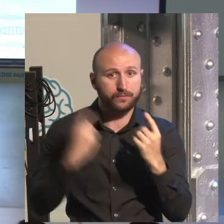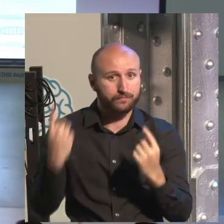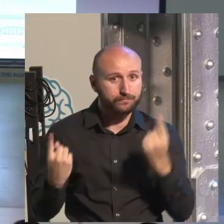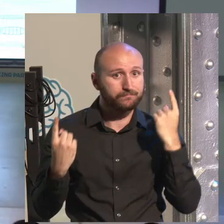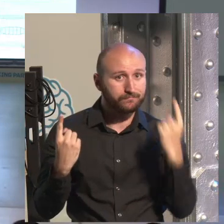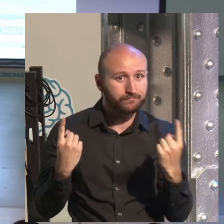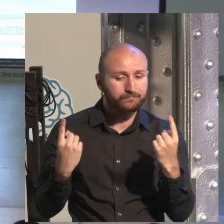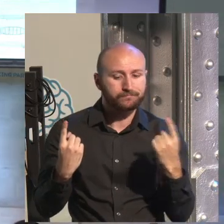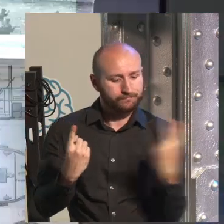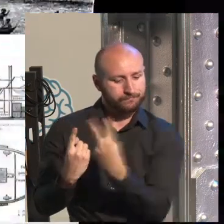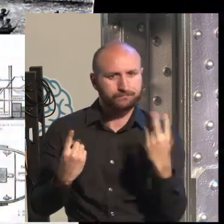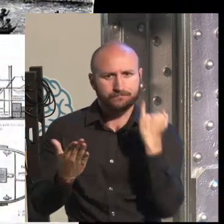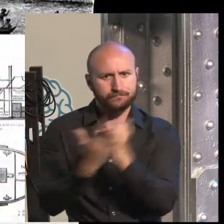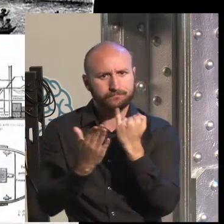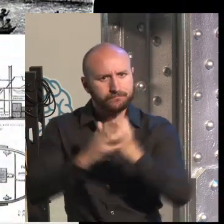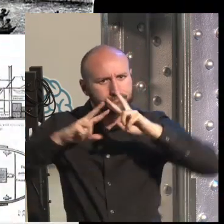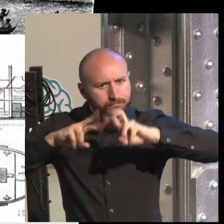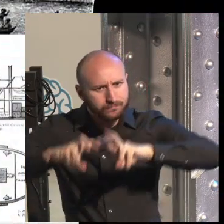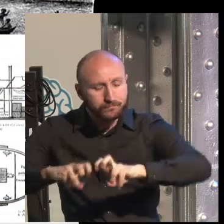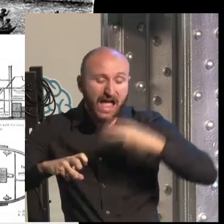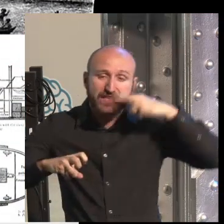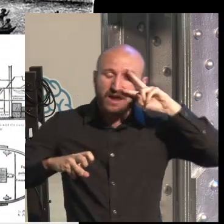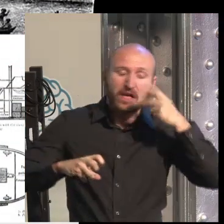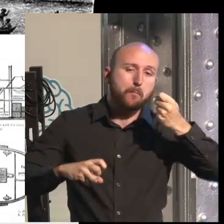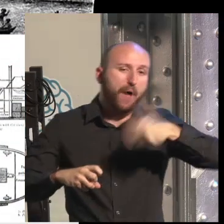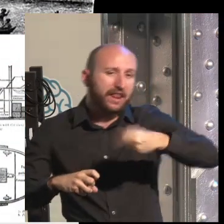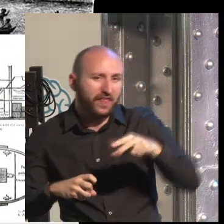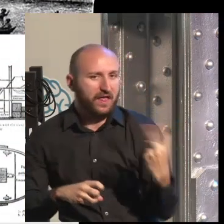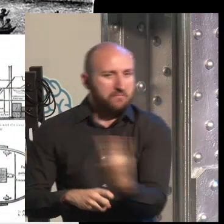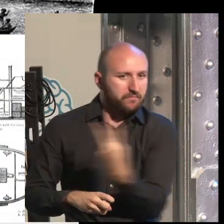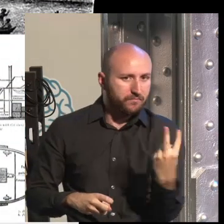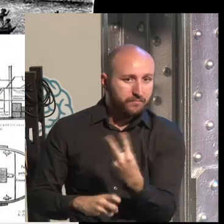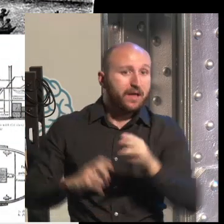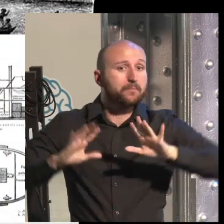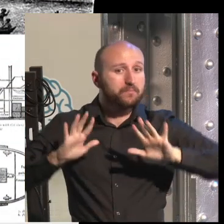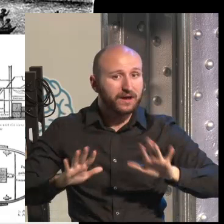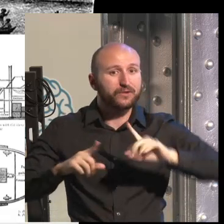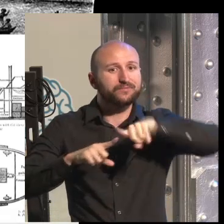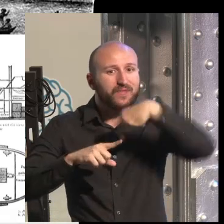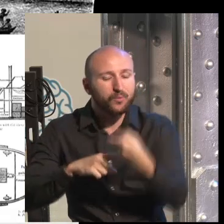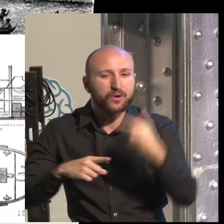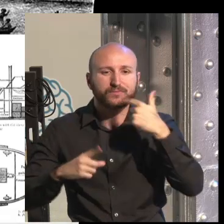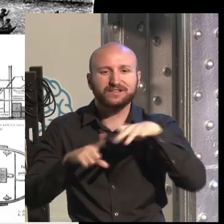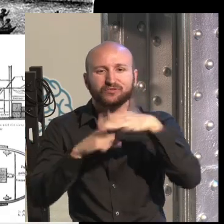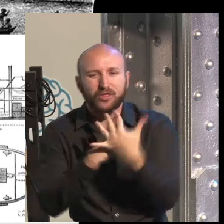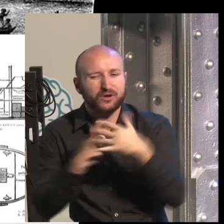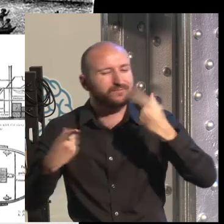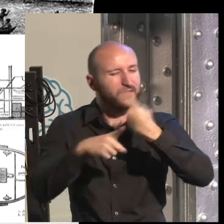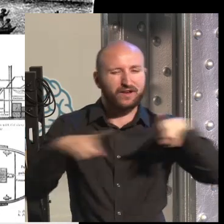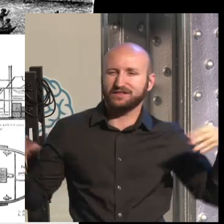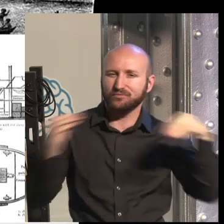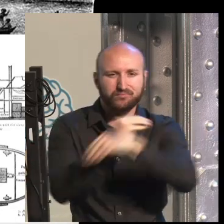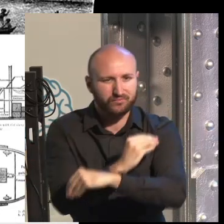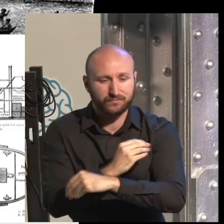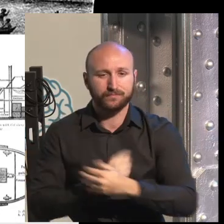experimentaron o tuvieron experiencias similares, y sin embargo les produjeron percepciones distintas. Es decir, entre los